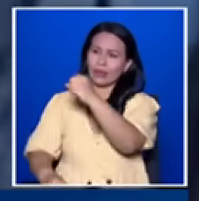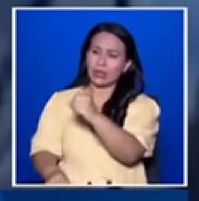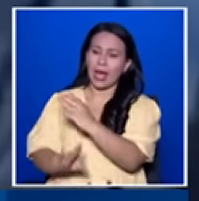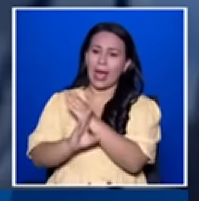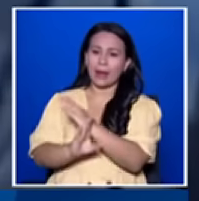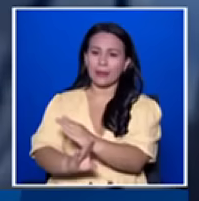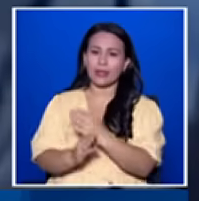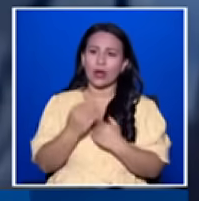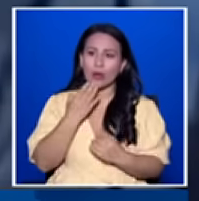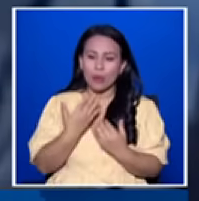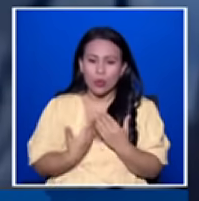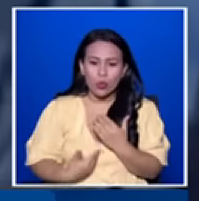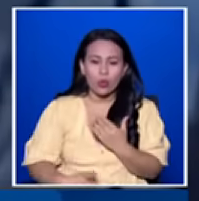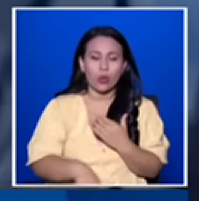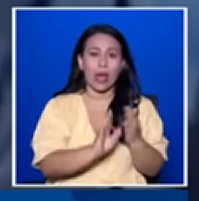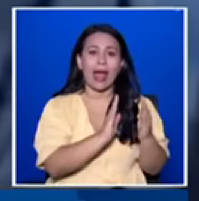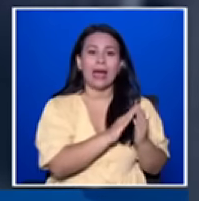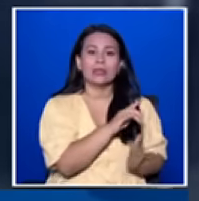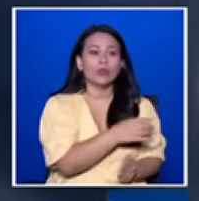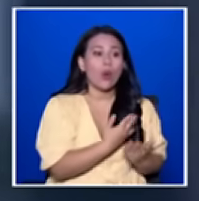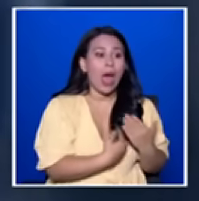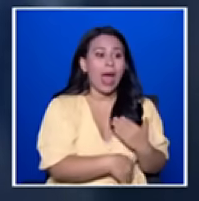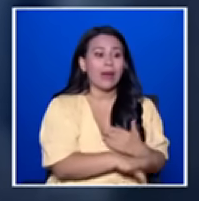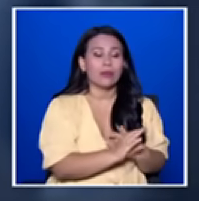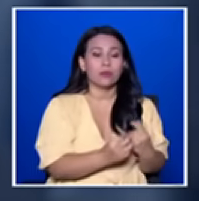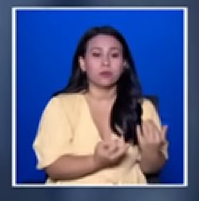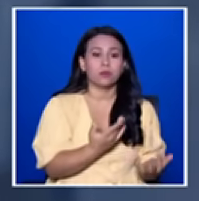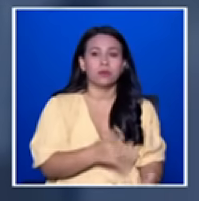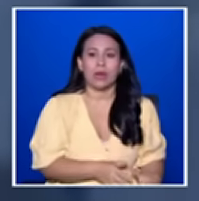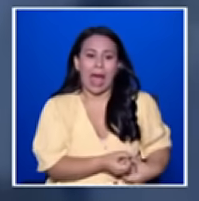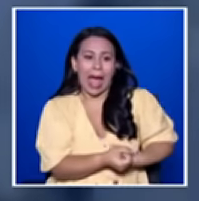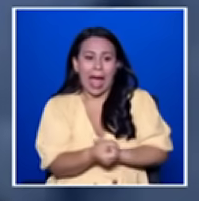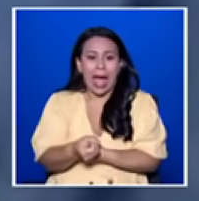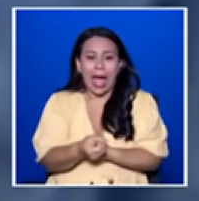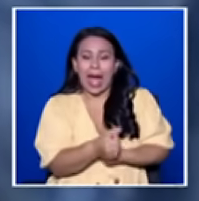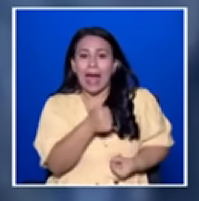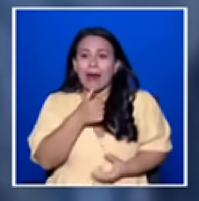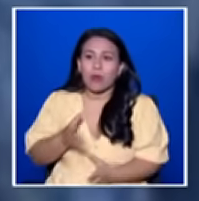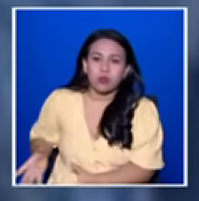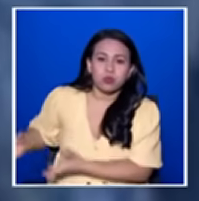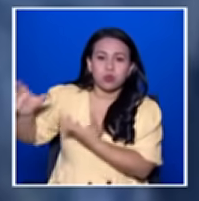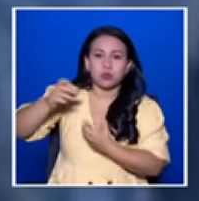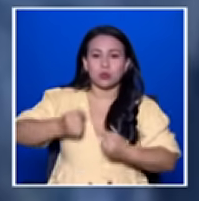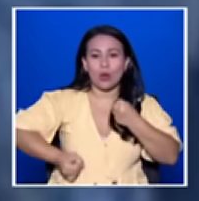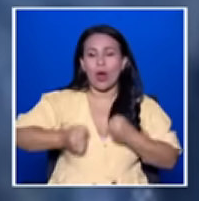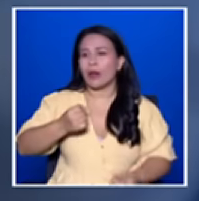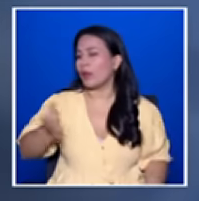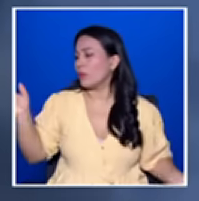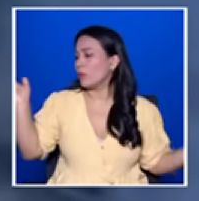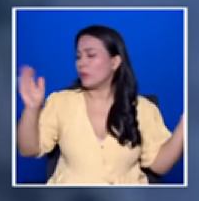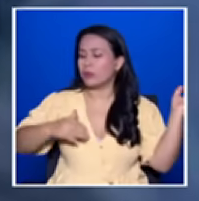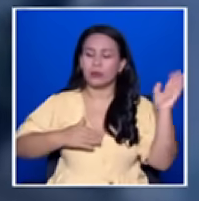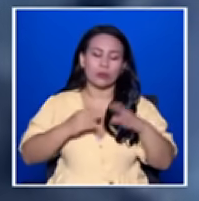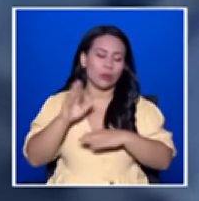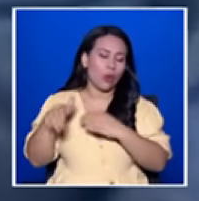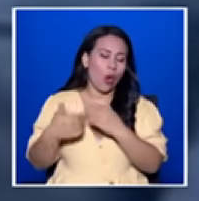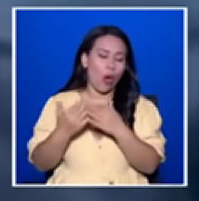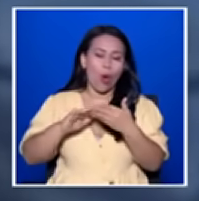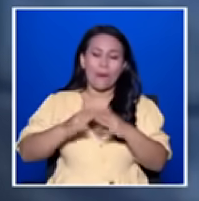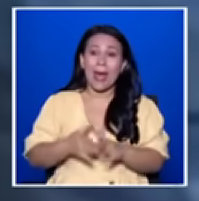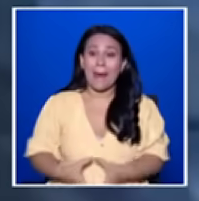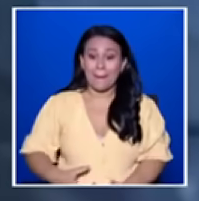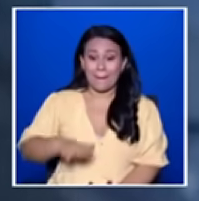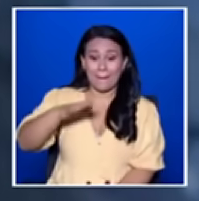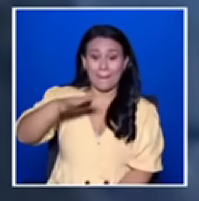llamas avancen a sus casas? Apunte manguera, apunte balde. Estuvimos, hasta traíamos los tachos de